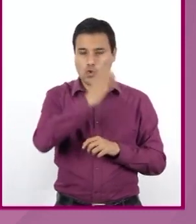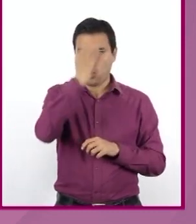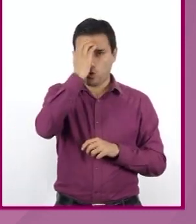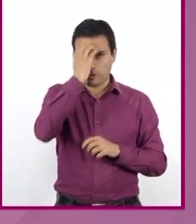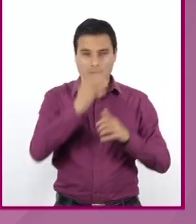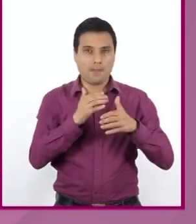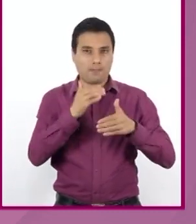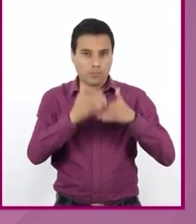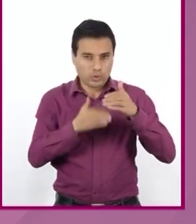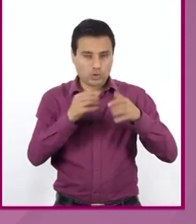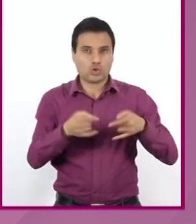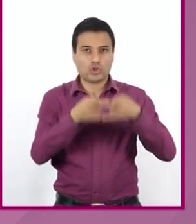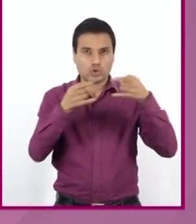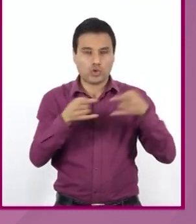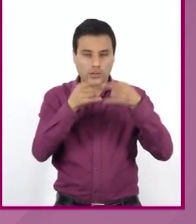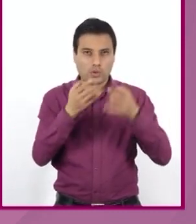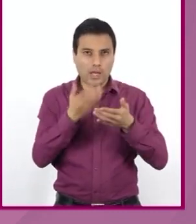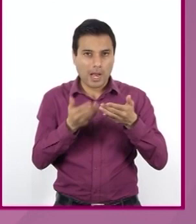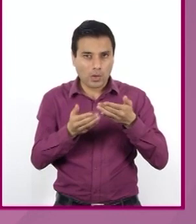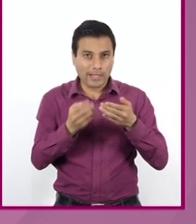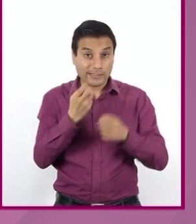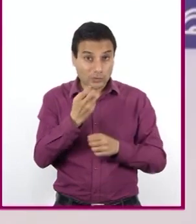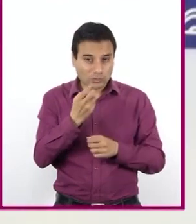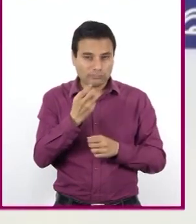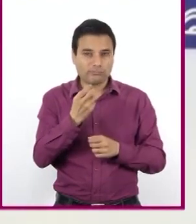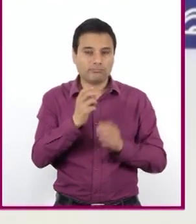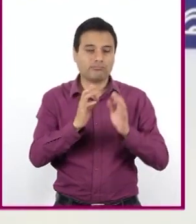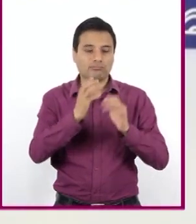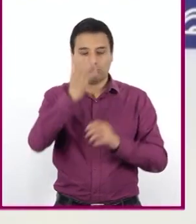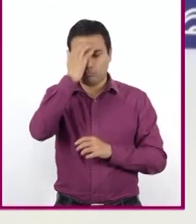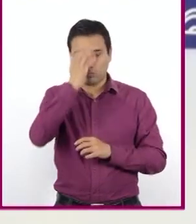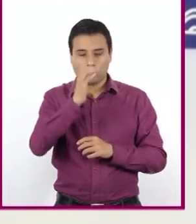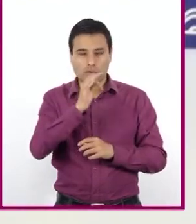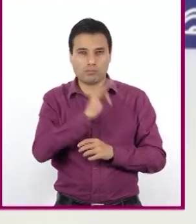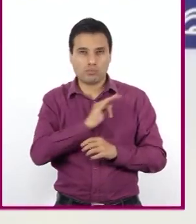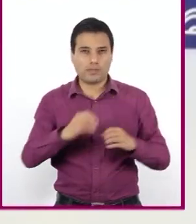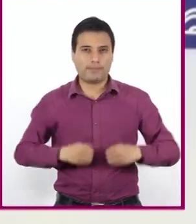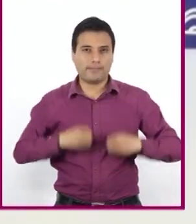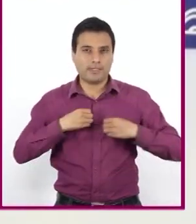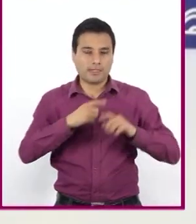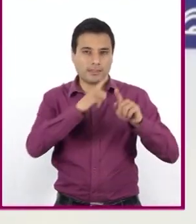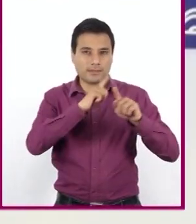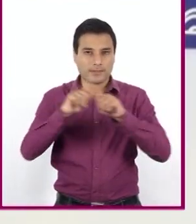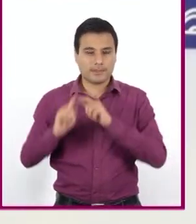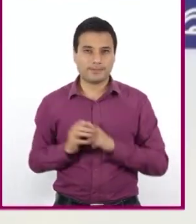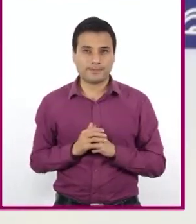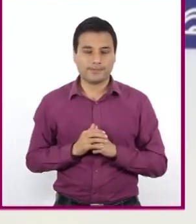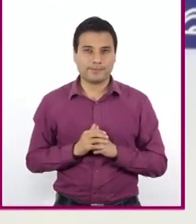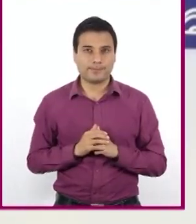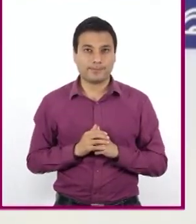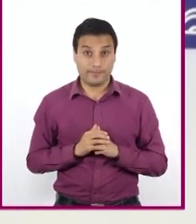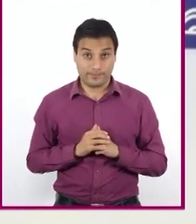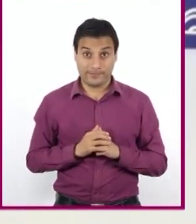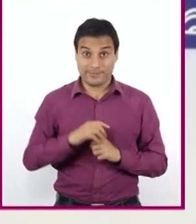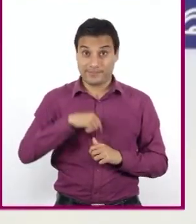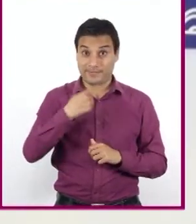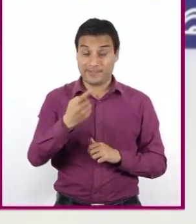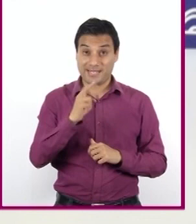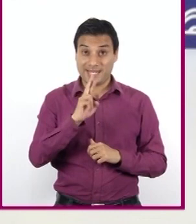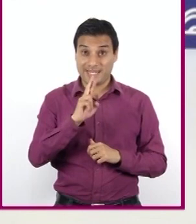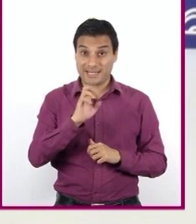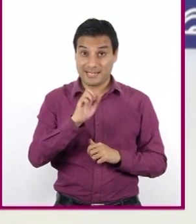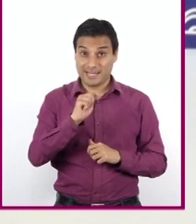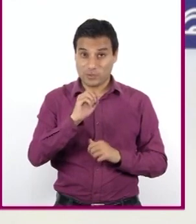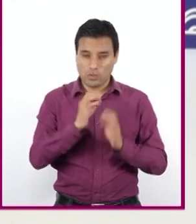procesos históricos que hoy en día explican las formas de vida. No olviden concluir con el reto que se propuso en